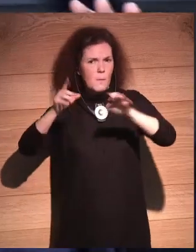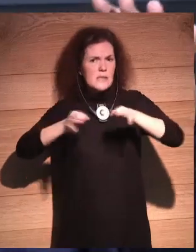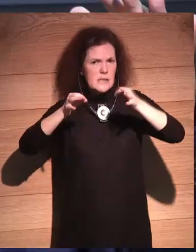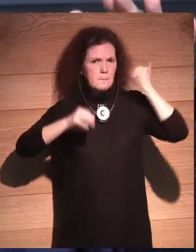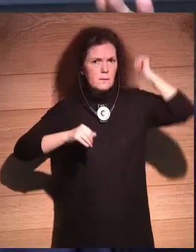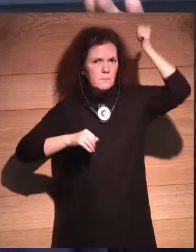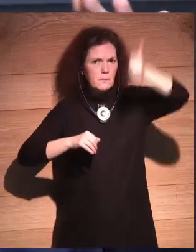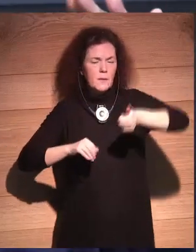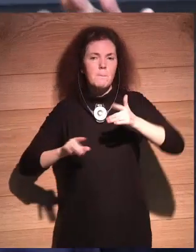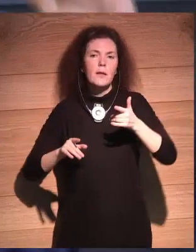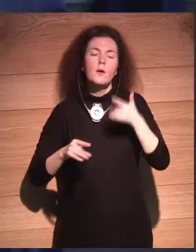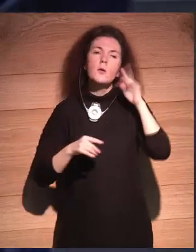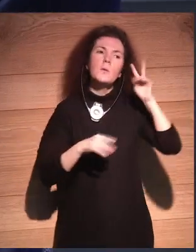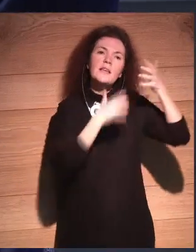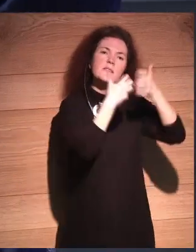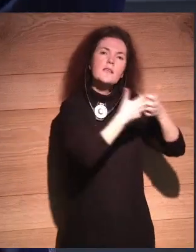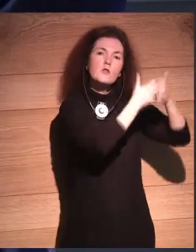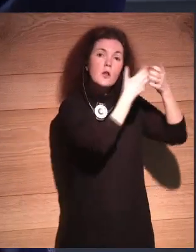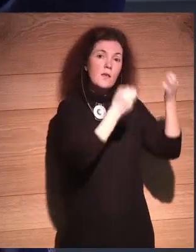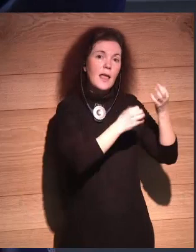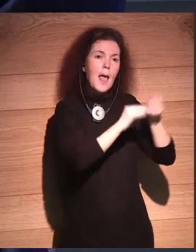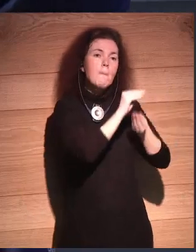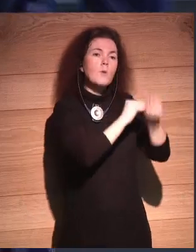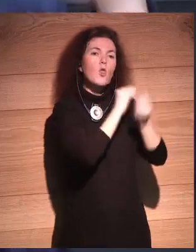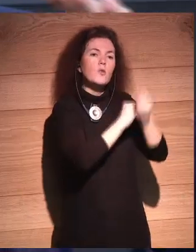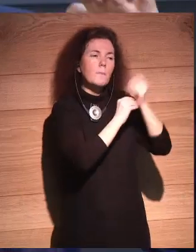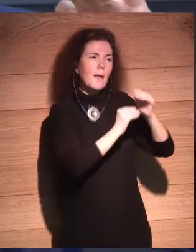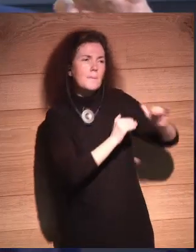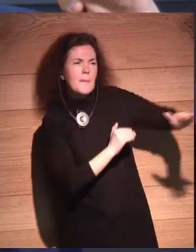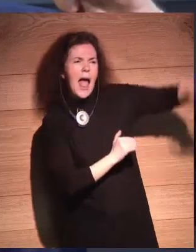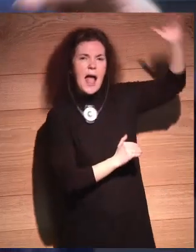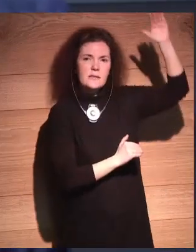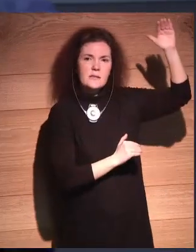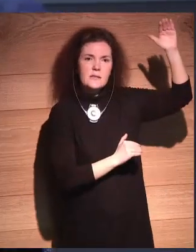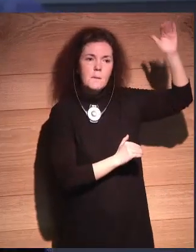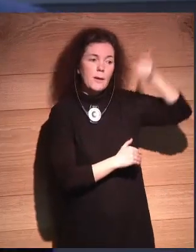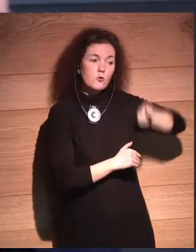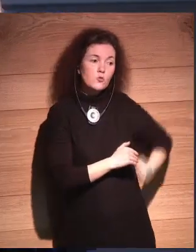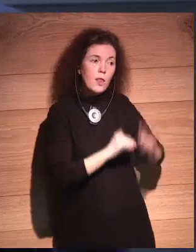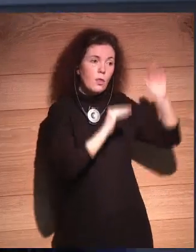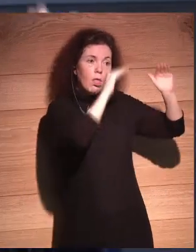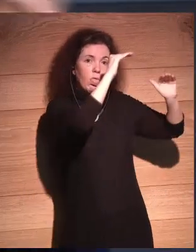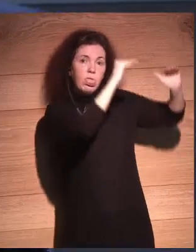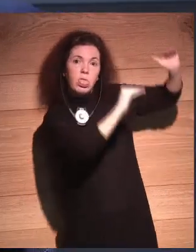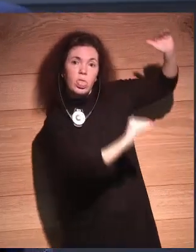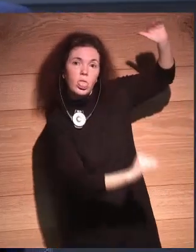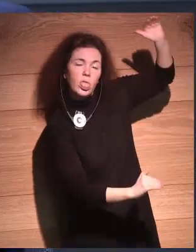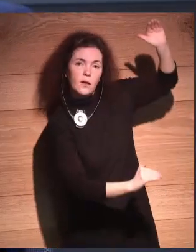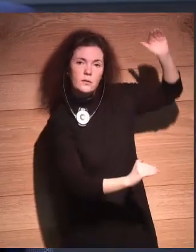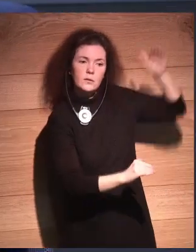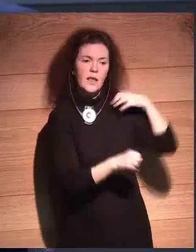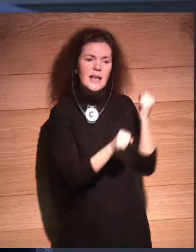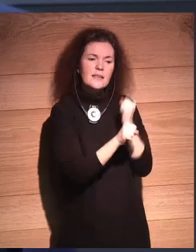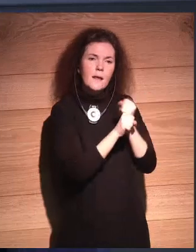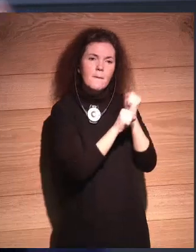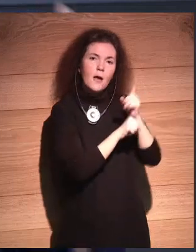habido, pero lo que vemos en los Estados Unidos, por ejemplo, es que la productividad va subiendo así, pero los salarios van bajando y los puestos de